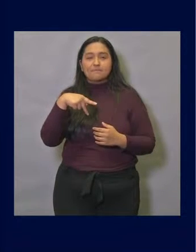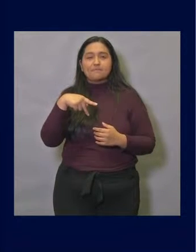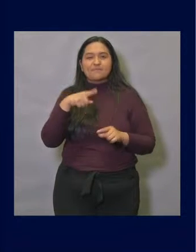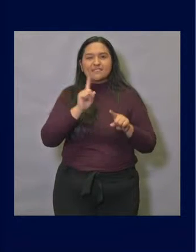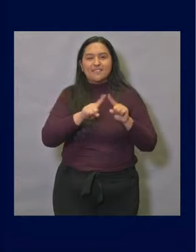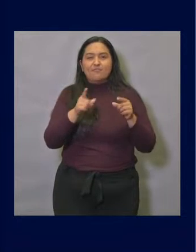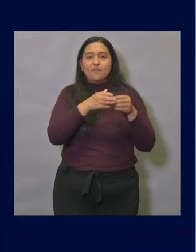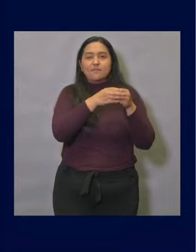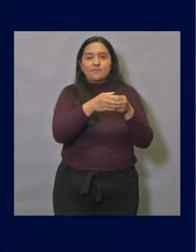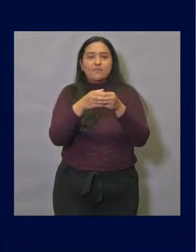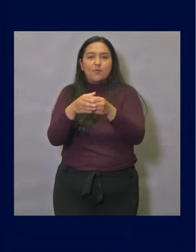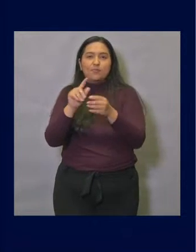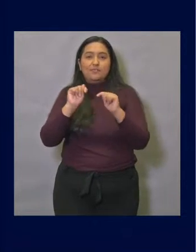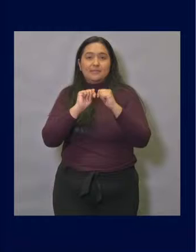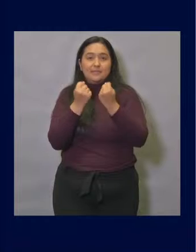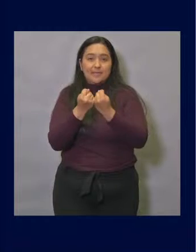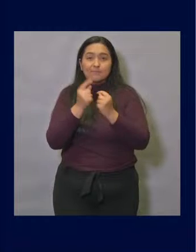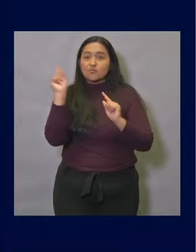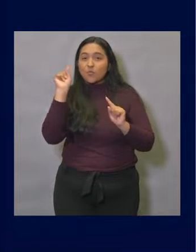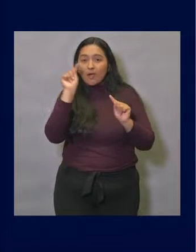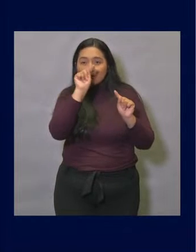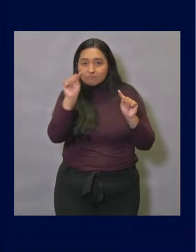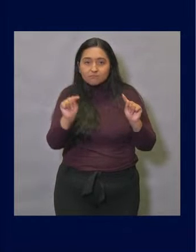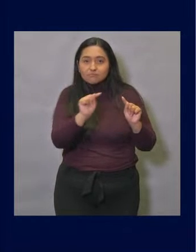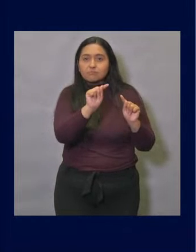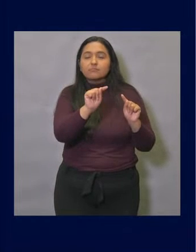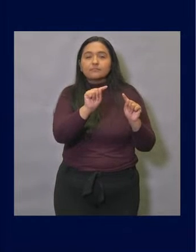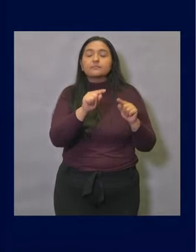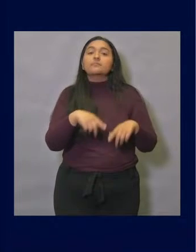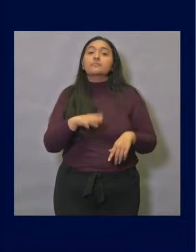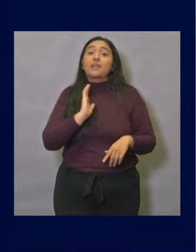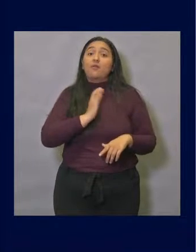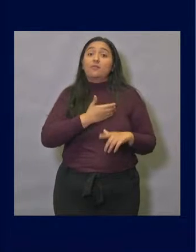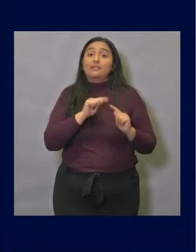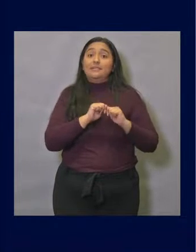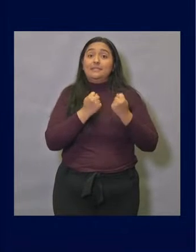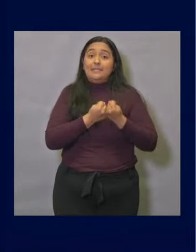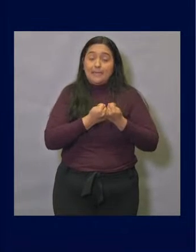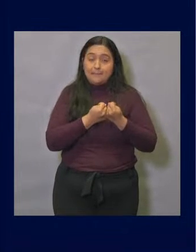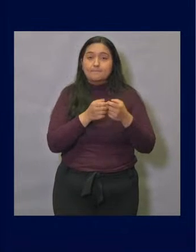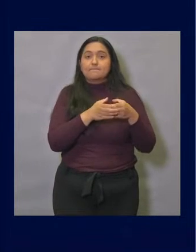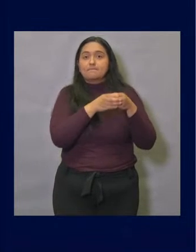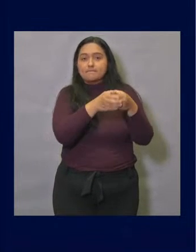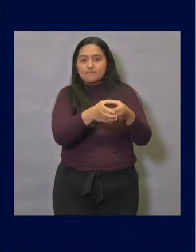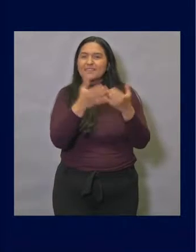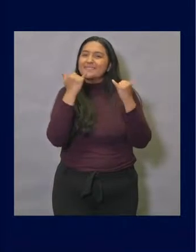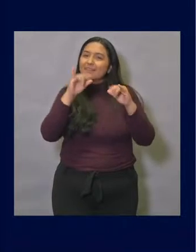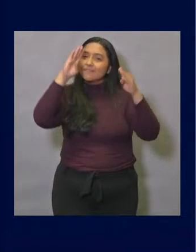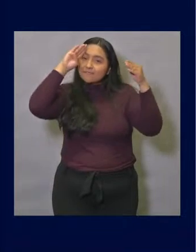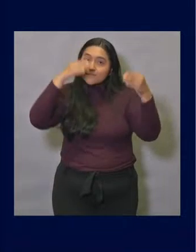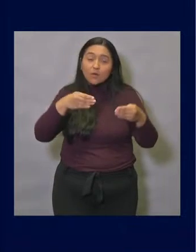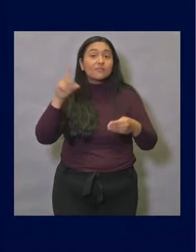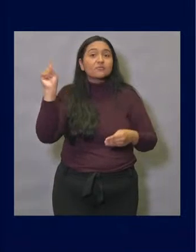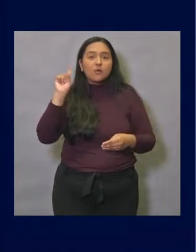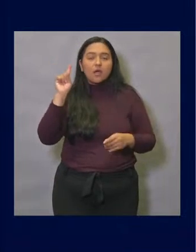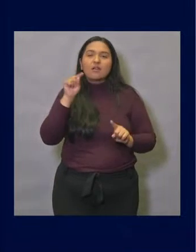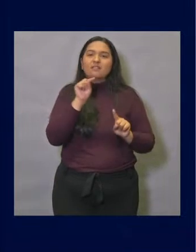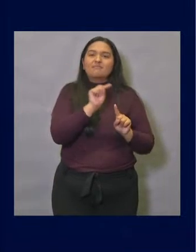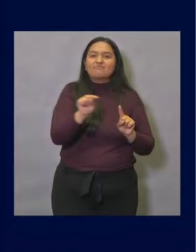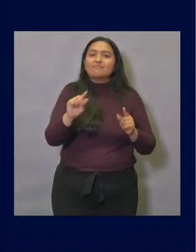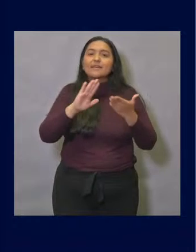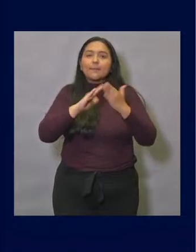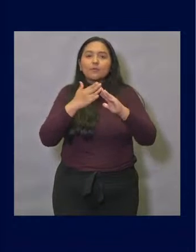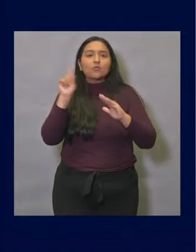programados para esta semana, los esfuerzos de nuestros equipos móviles continúan enfocándose en las poblaciones de mayor riesgo